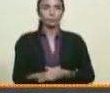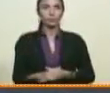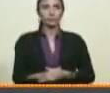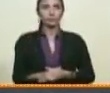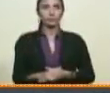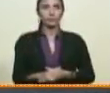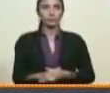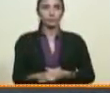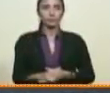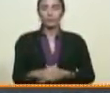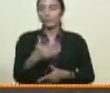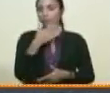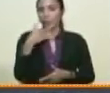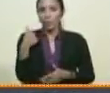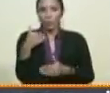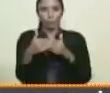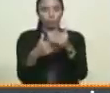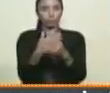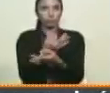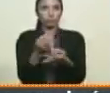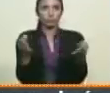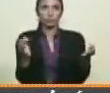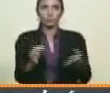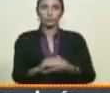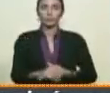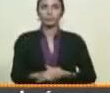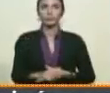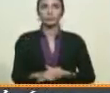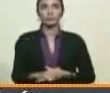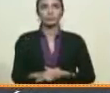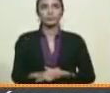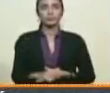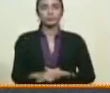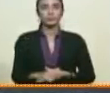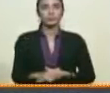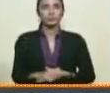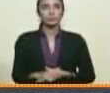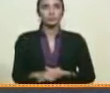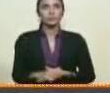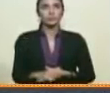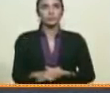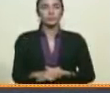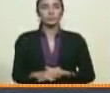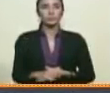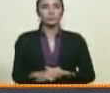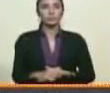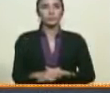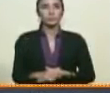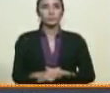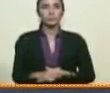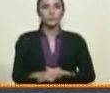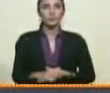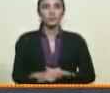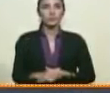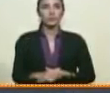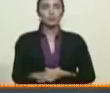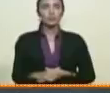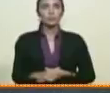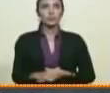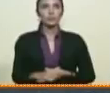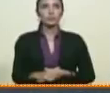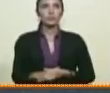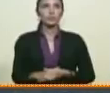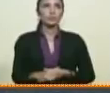de este quirófano por favor doctor el quirófano por carrera cabrera agrega